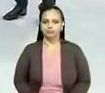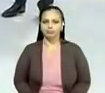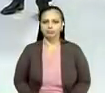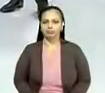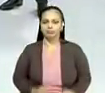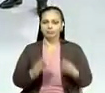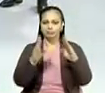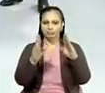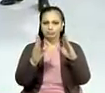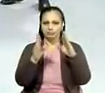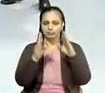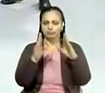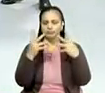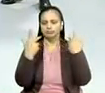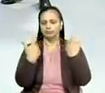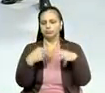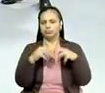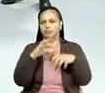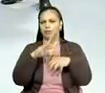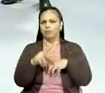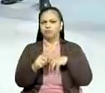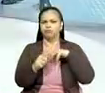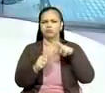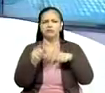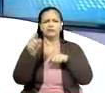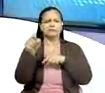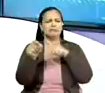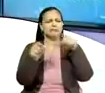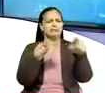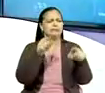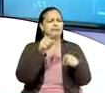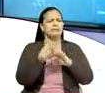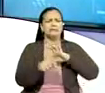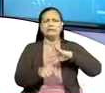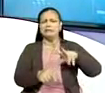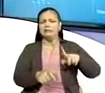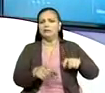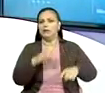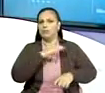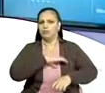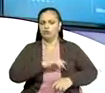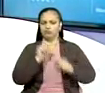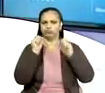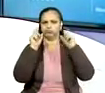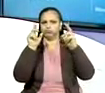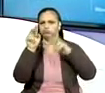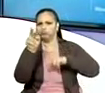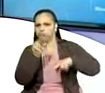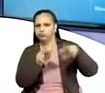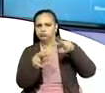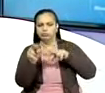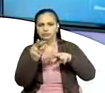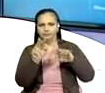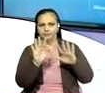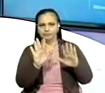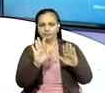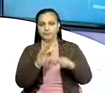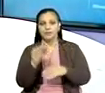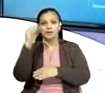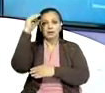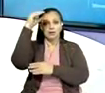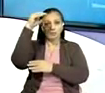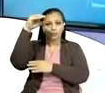Mucha atención, la delincuencia ataca por todos lados, pero nuestra policía siempre atenta. Una cámara de seguridad muestra el instante en